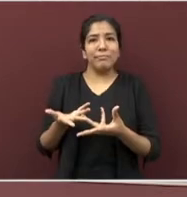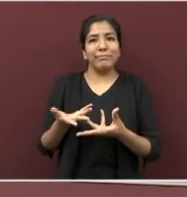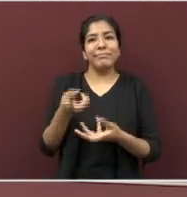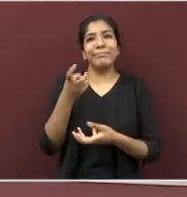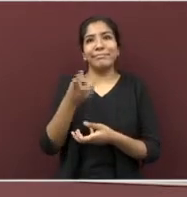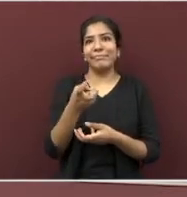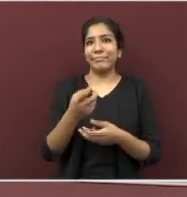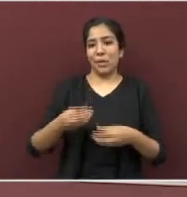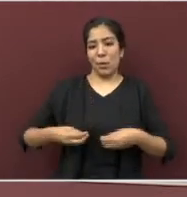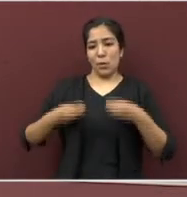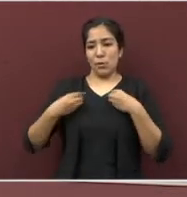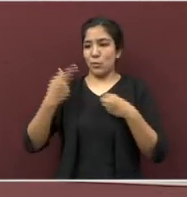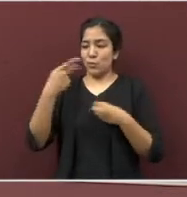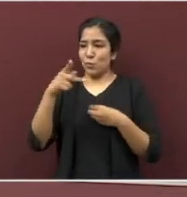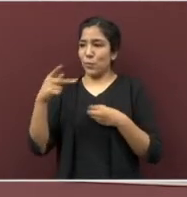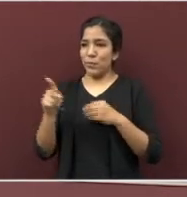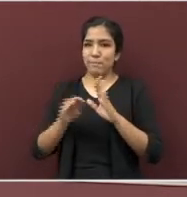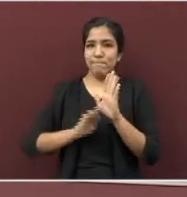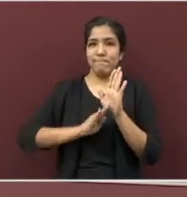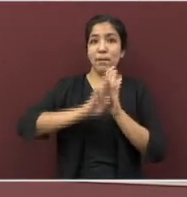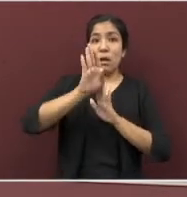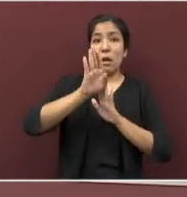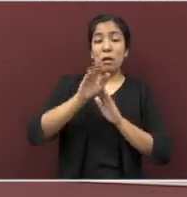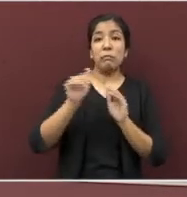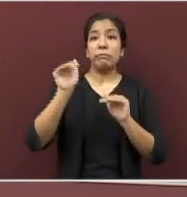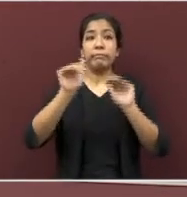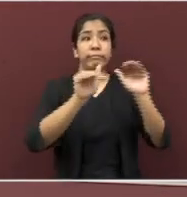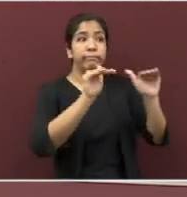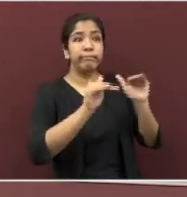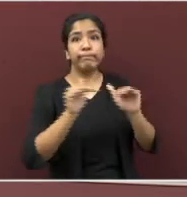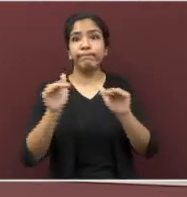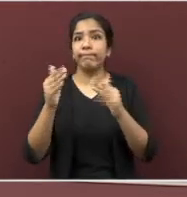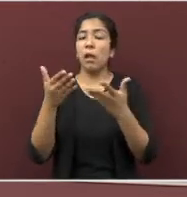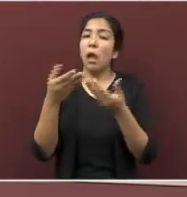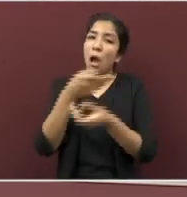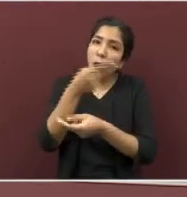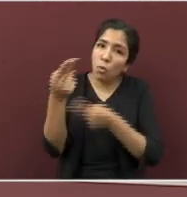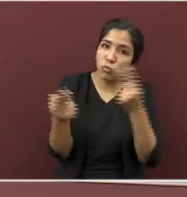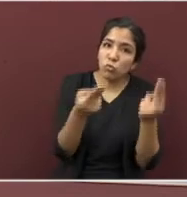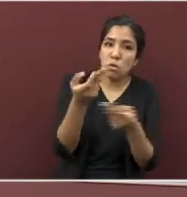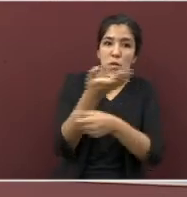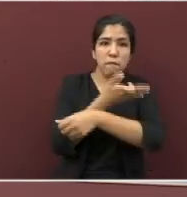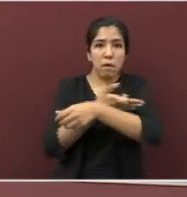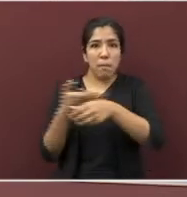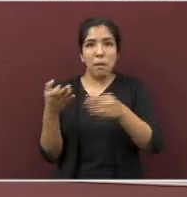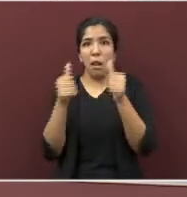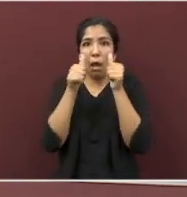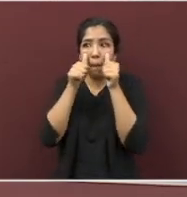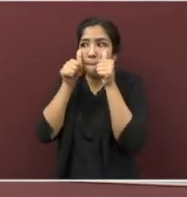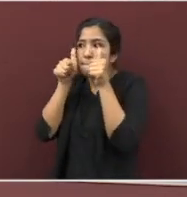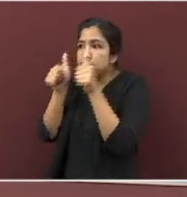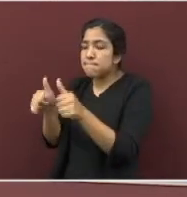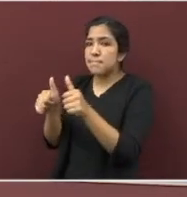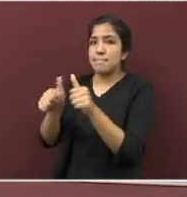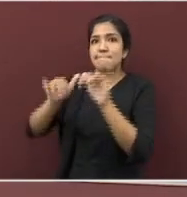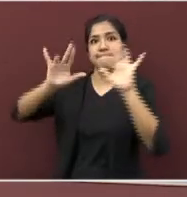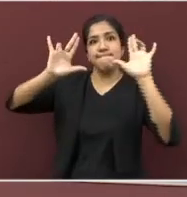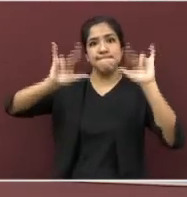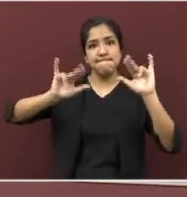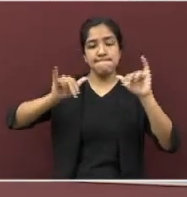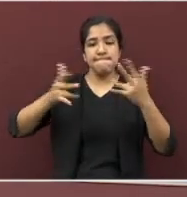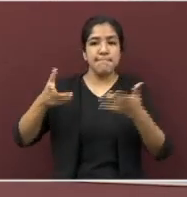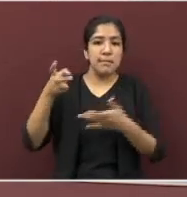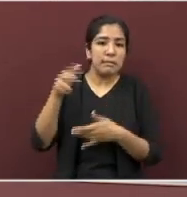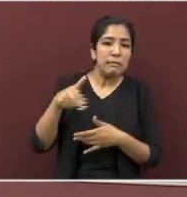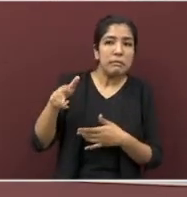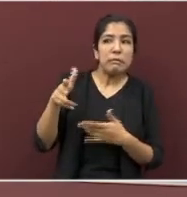cuidadores y familiares a prestar especial atención en la identificación del maltrato esto con el fin de ayudar a las